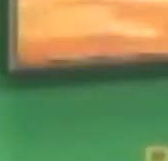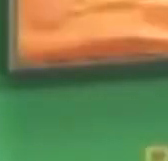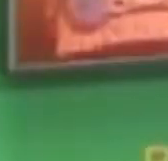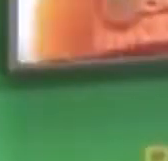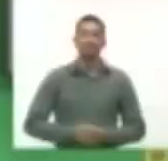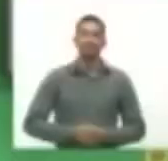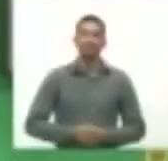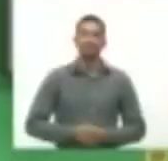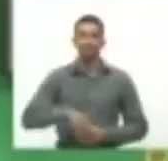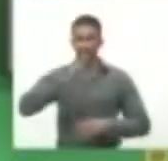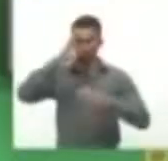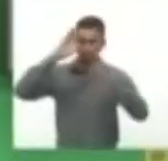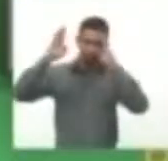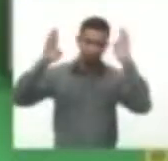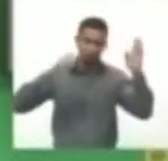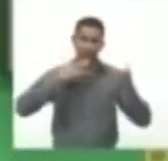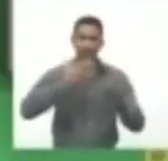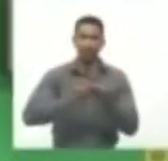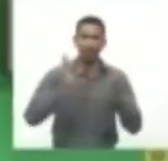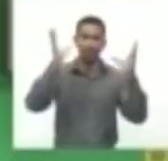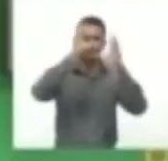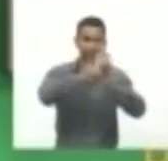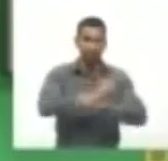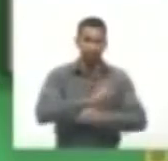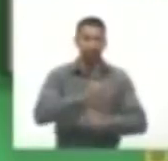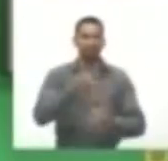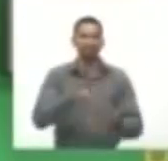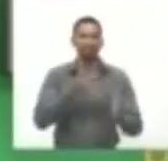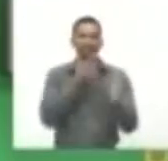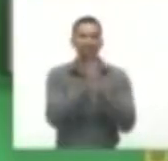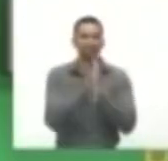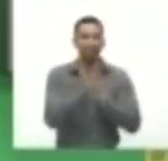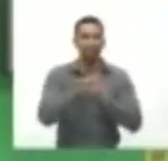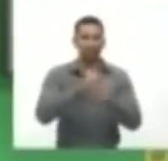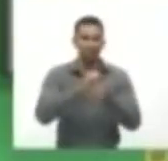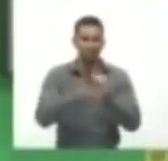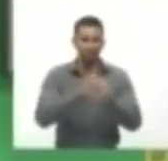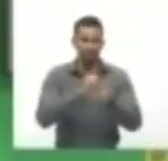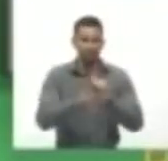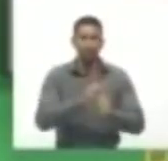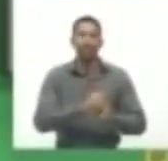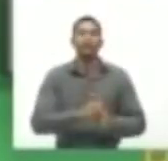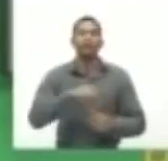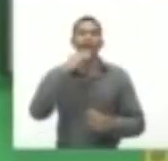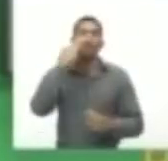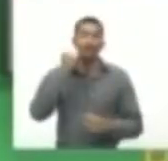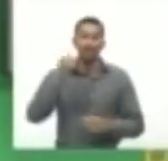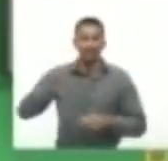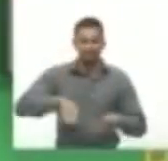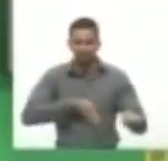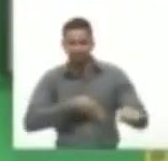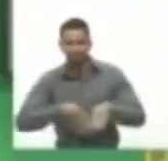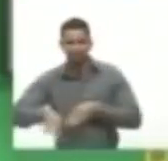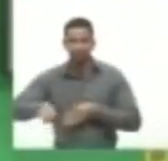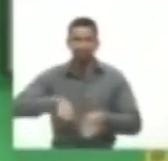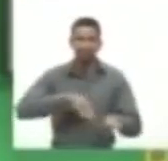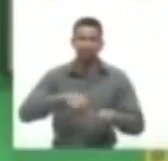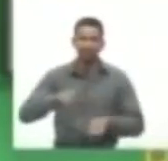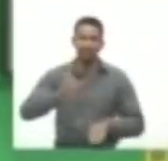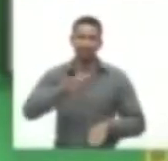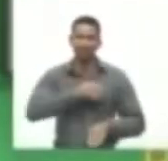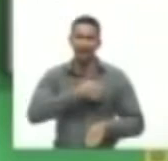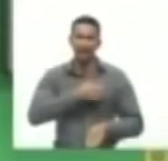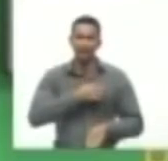Hola, buenas noches, bienvenidos a la información deportiva. Cecilia La Chechi Baena ha sido designada por el gobernador de Bolívar y el alcalde